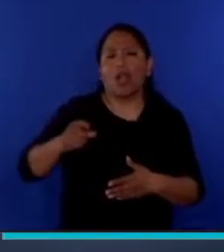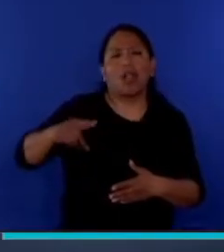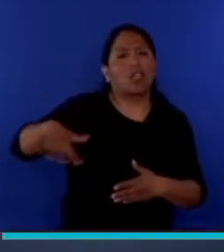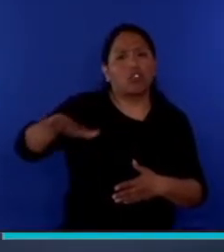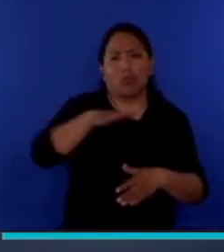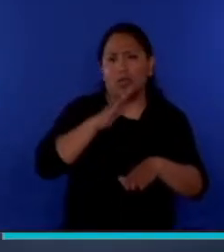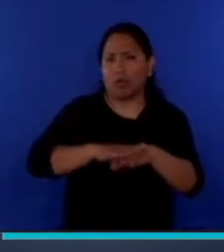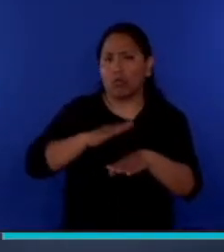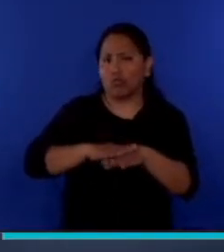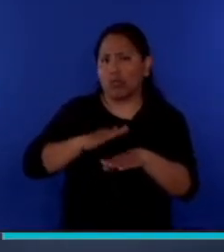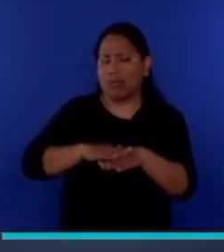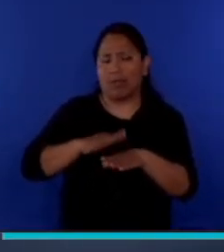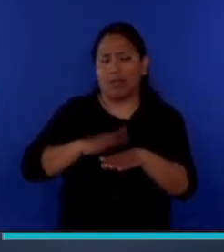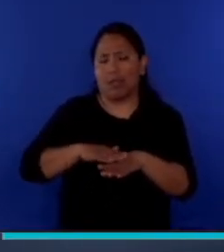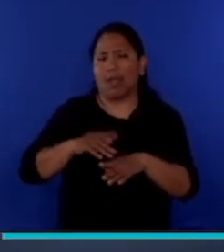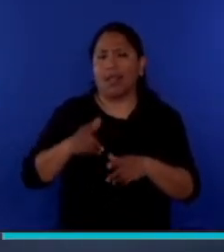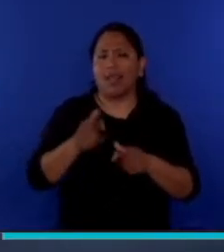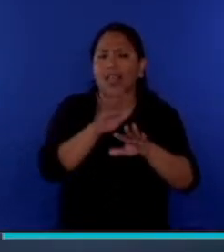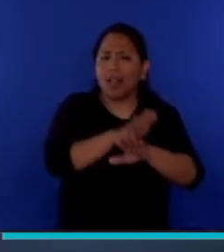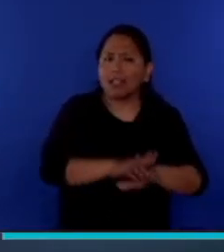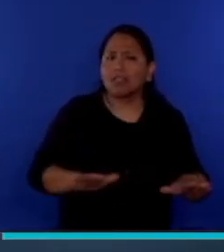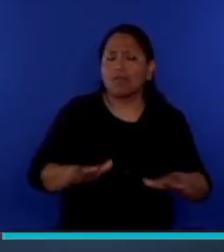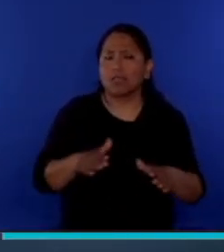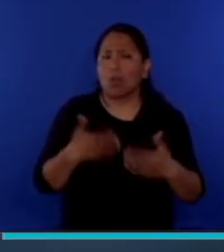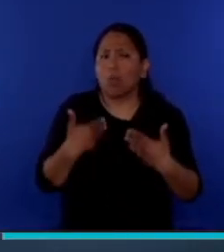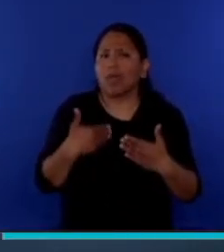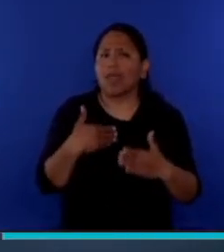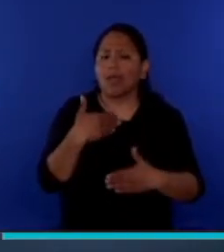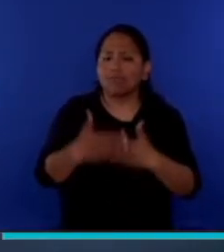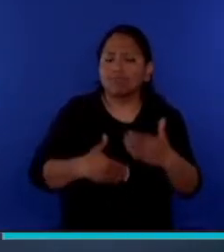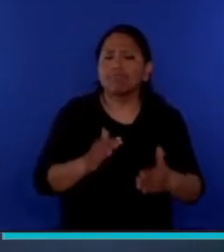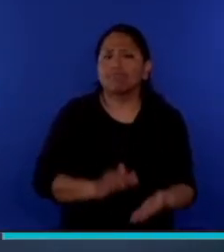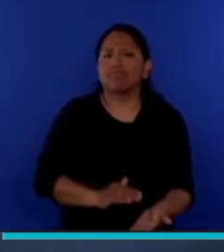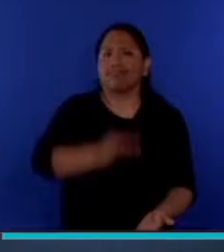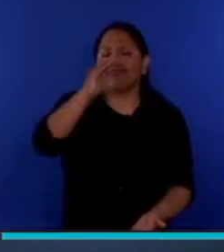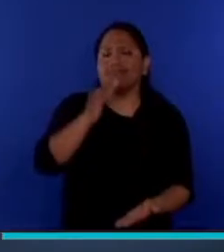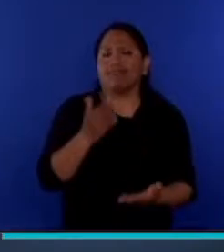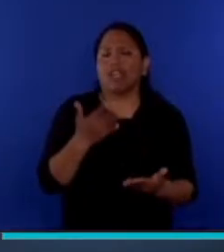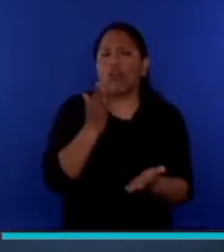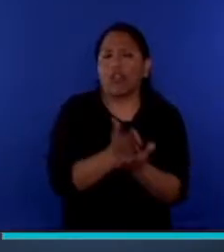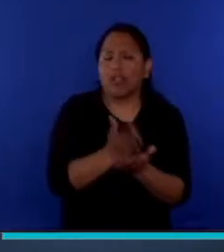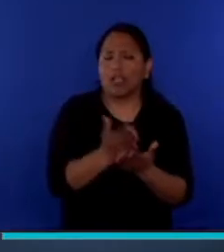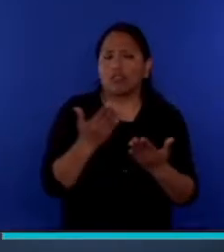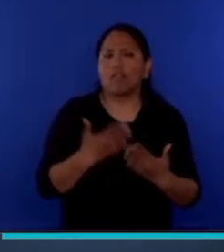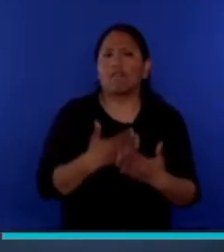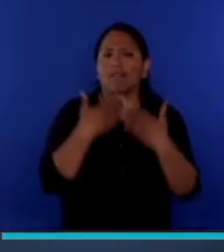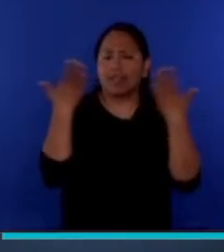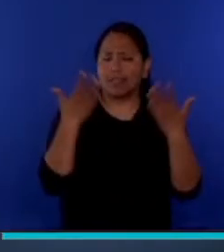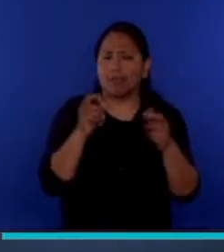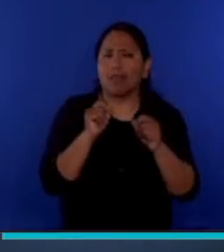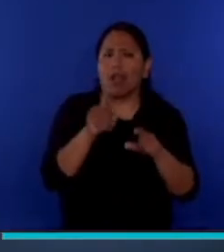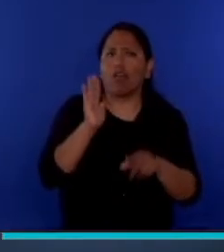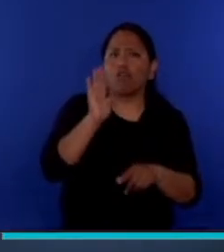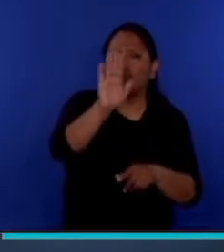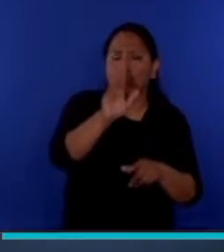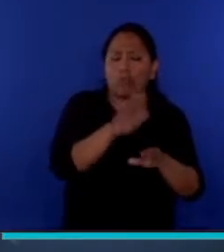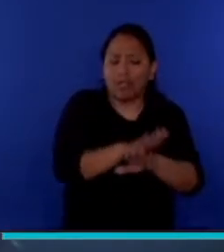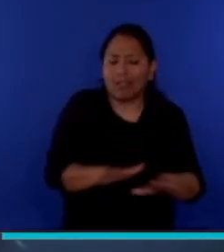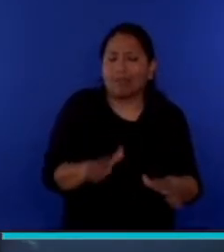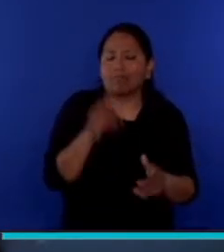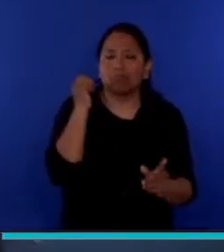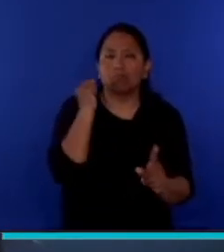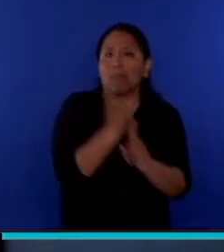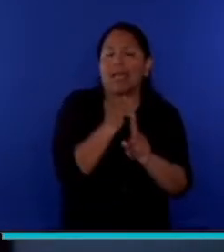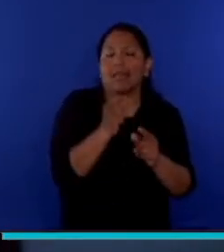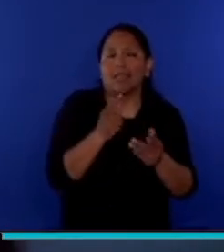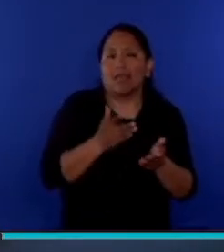somos responsables de que las infancias puedan crecer con derechos y felices para tener un futuro, porque la niñez nos define, lo que nos pasa en la